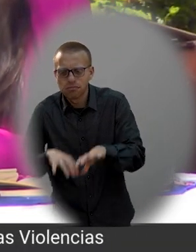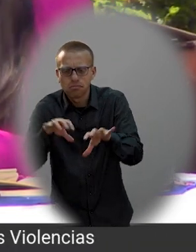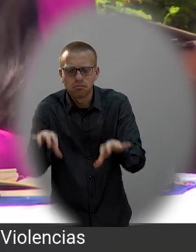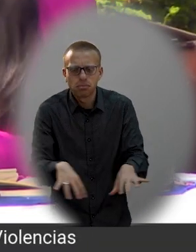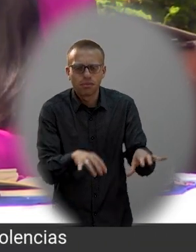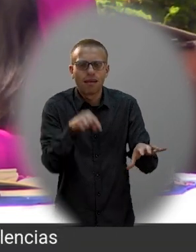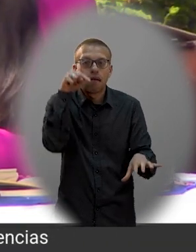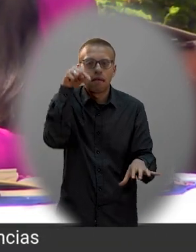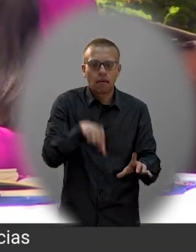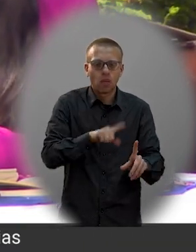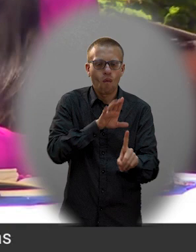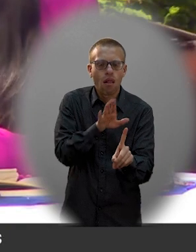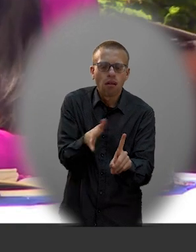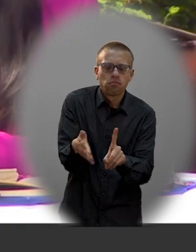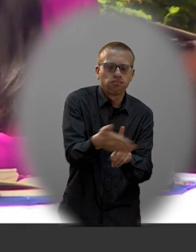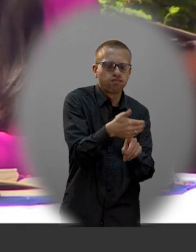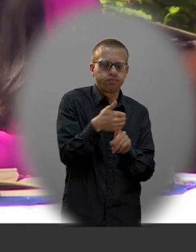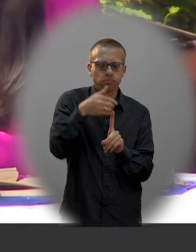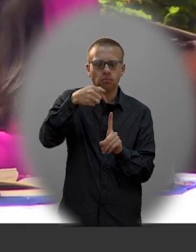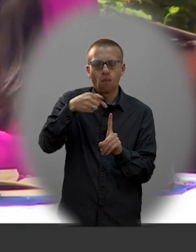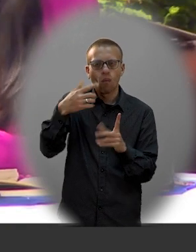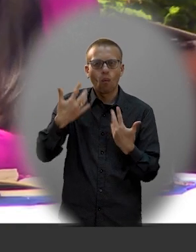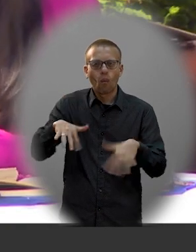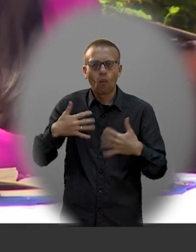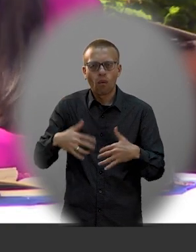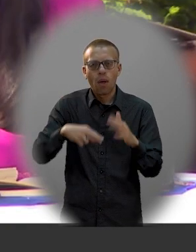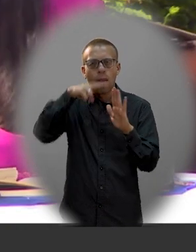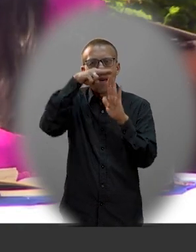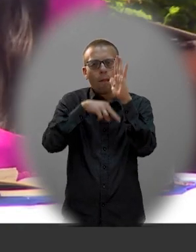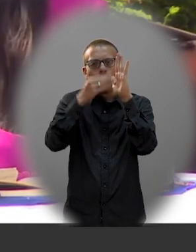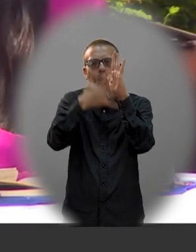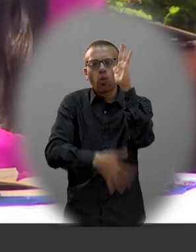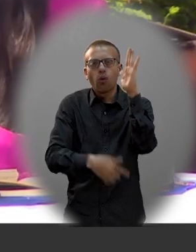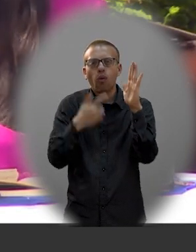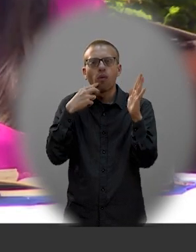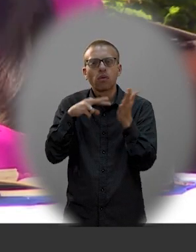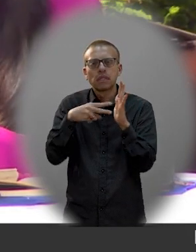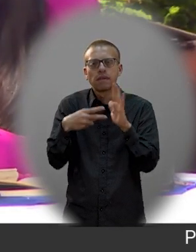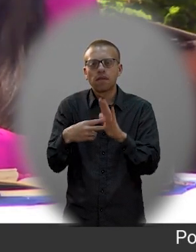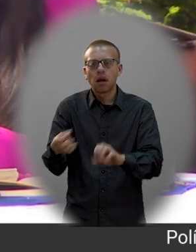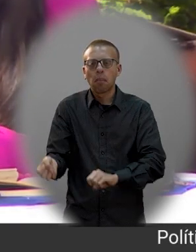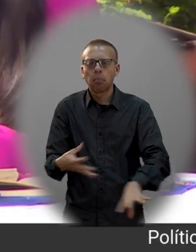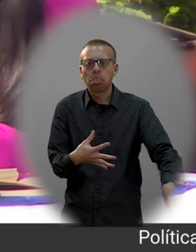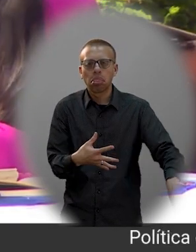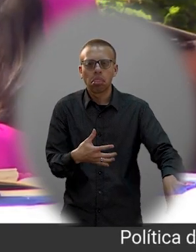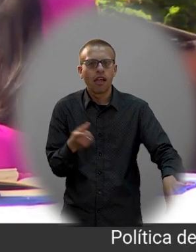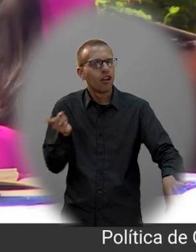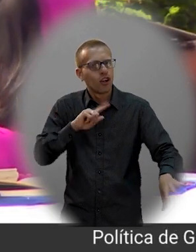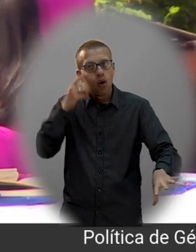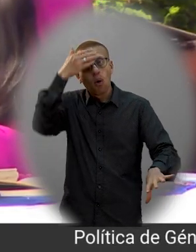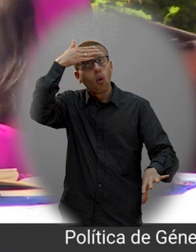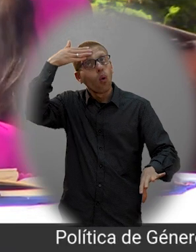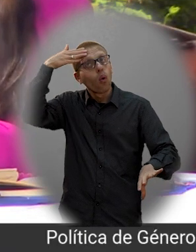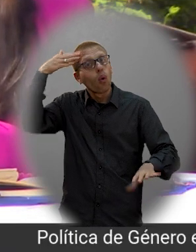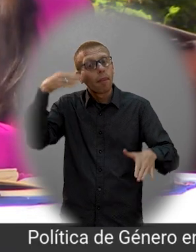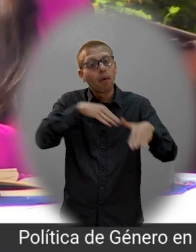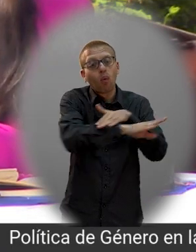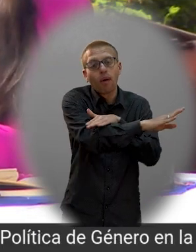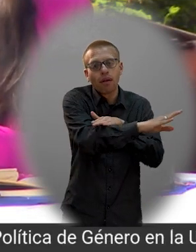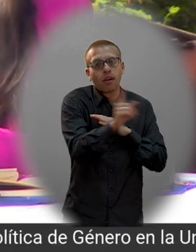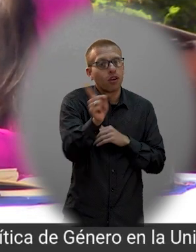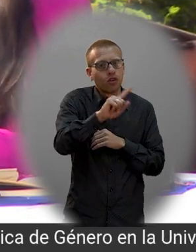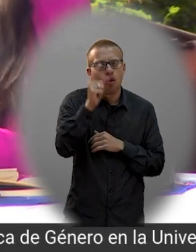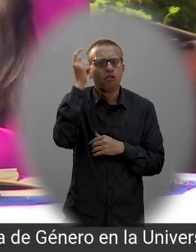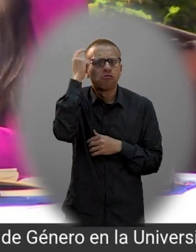que es fundamental para que esto que dice el protocolo no se quede en letra muerta, para que pensar la igualdad y para que pensar la inclusión y para